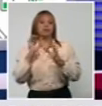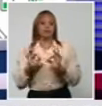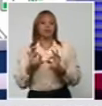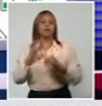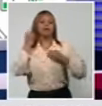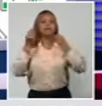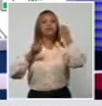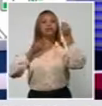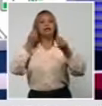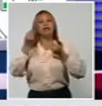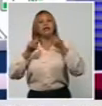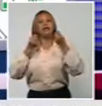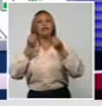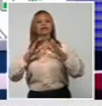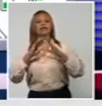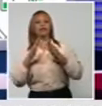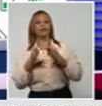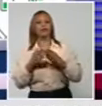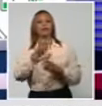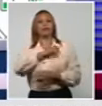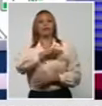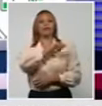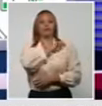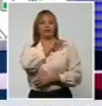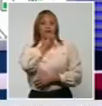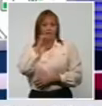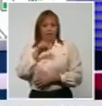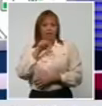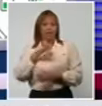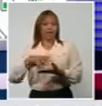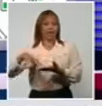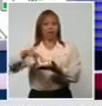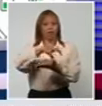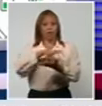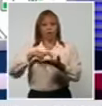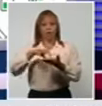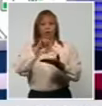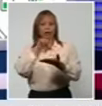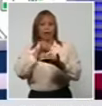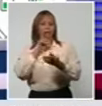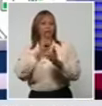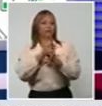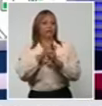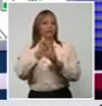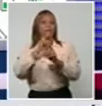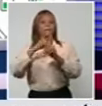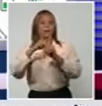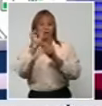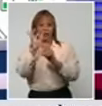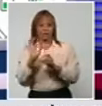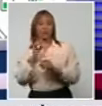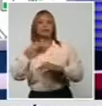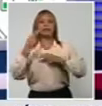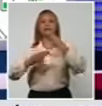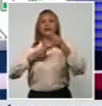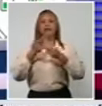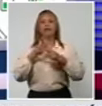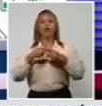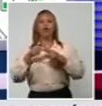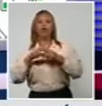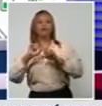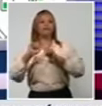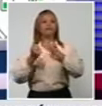analiza toda la población que se encuentra en los espacios donde se han reportado casos positivos, también pues se realizan otros controles como parte